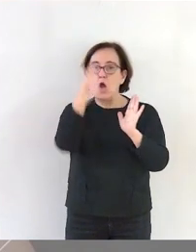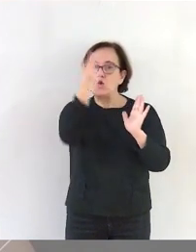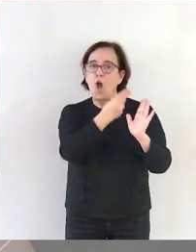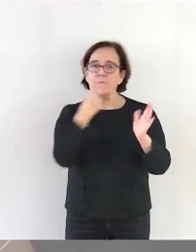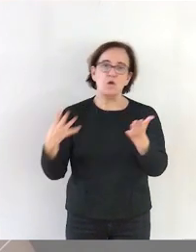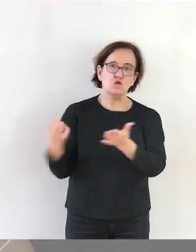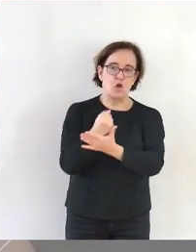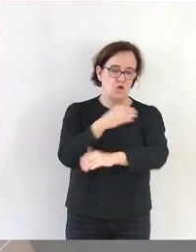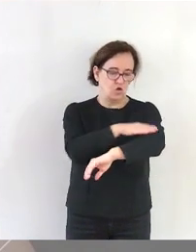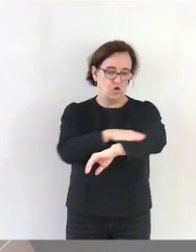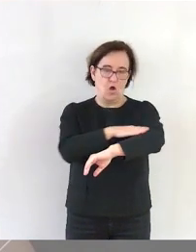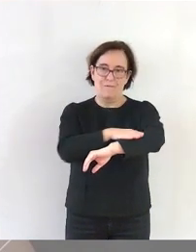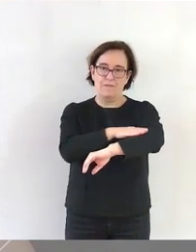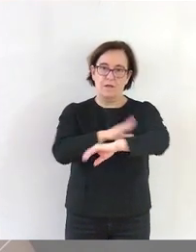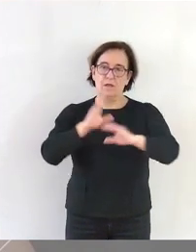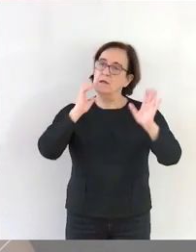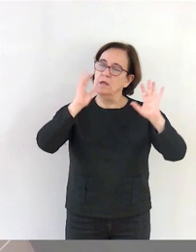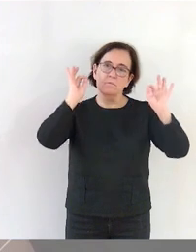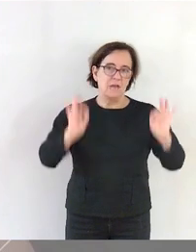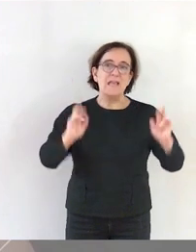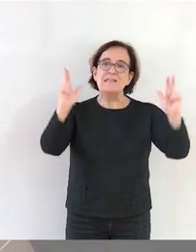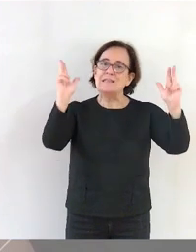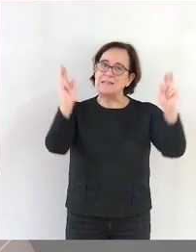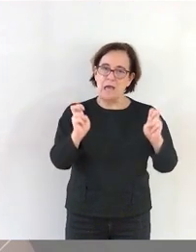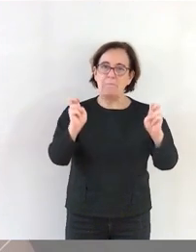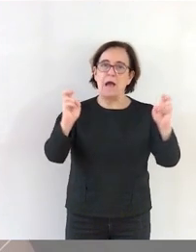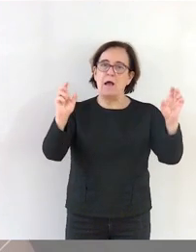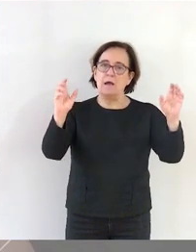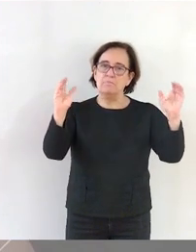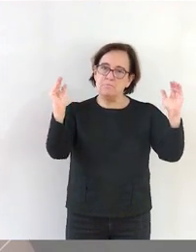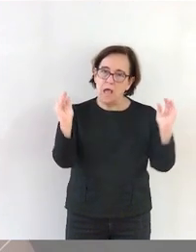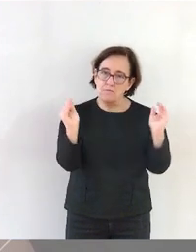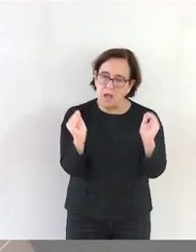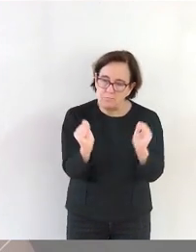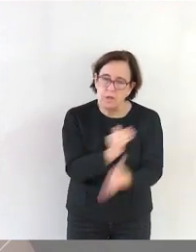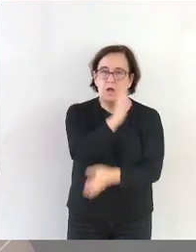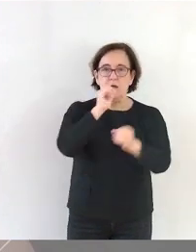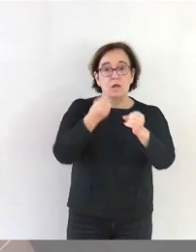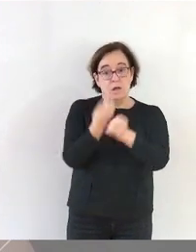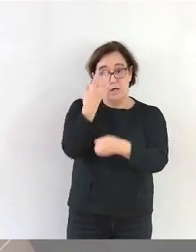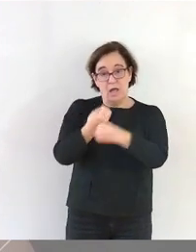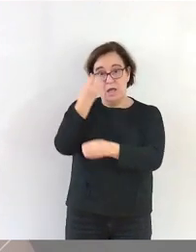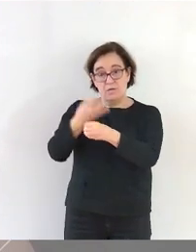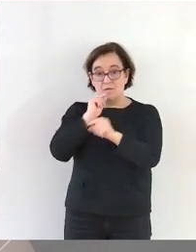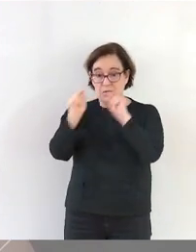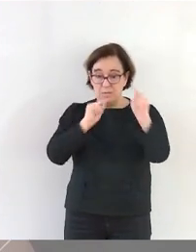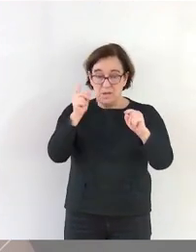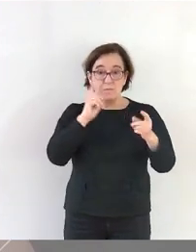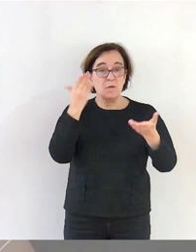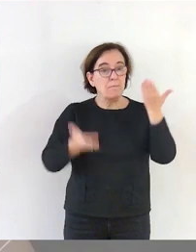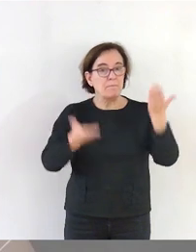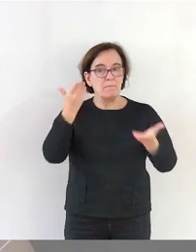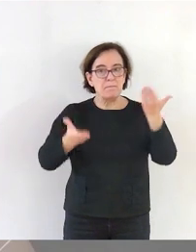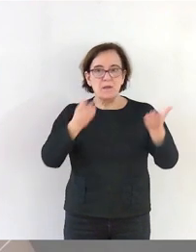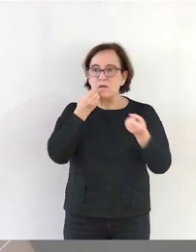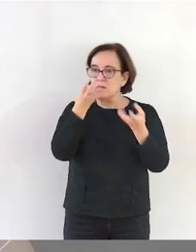gobiernos suponen en materia de reducción de emisiones una valoración de que según estamos viendo ya las cifras eso es